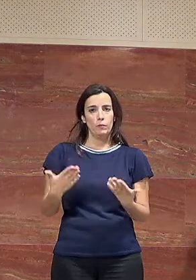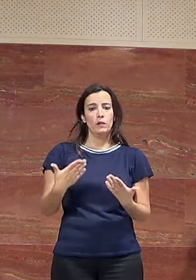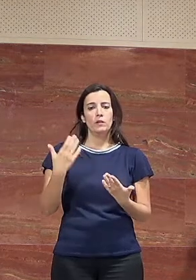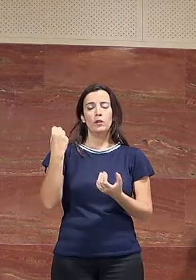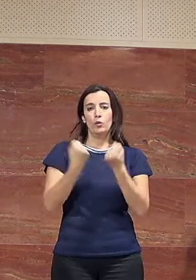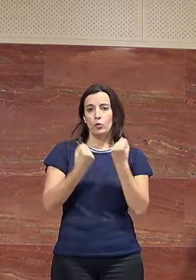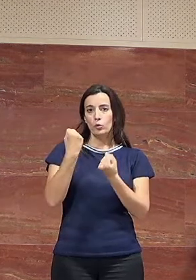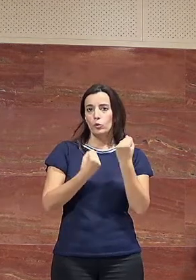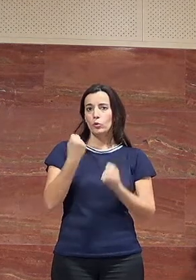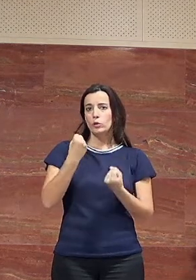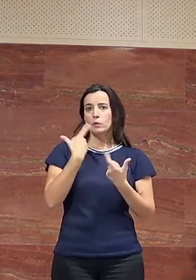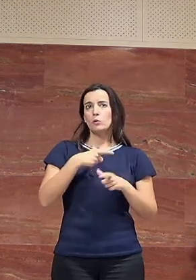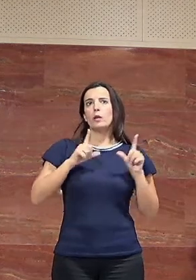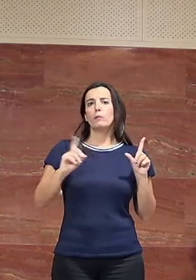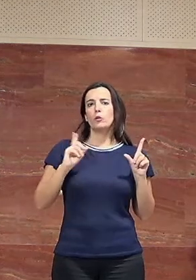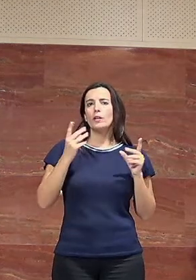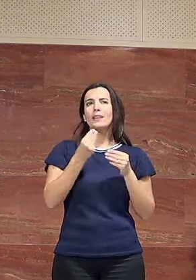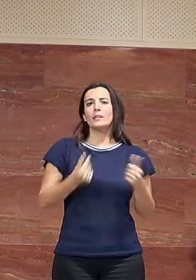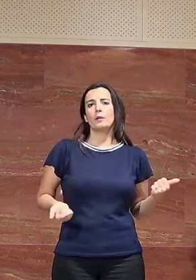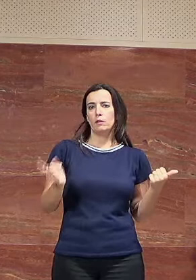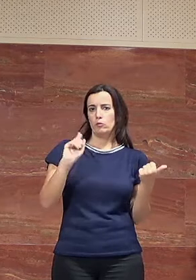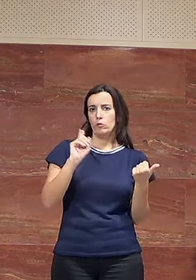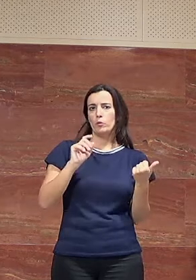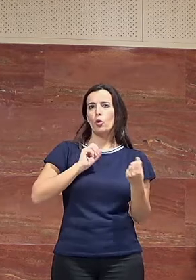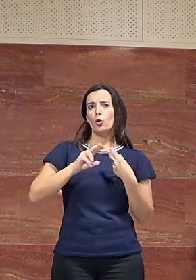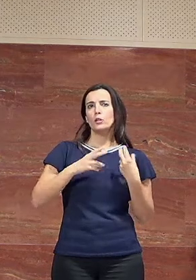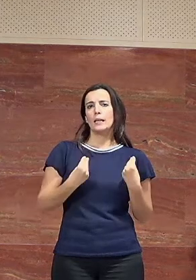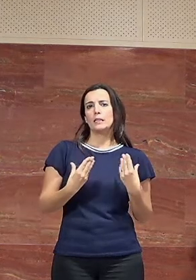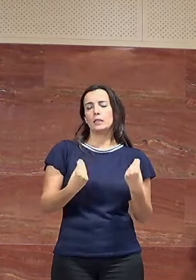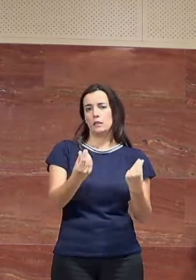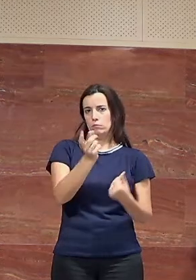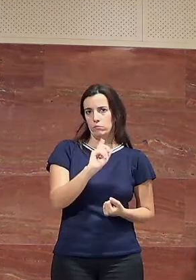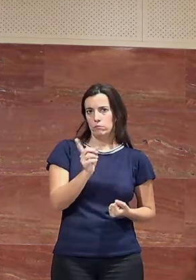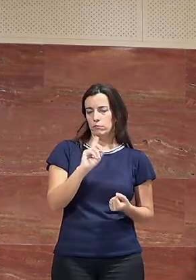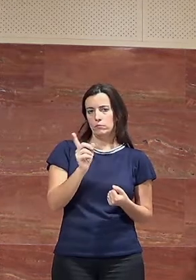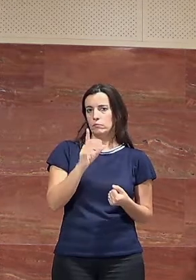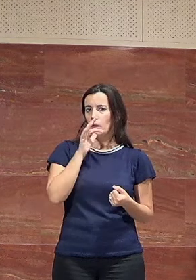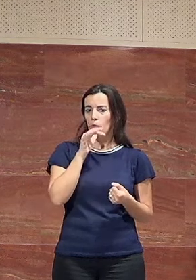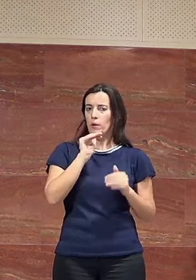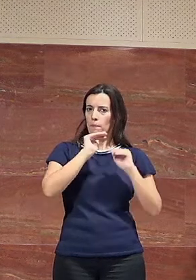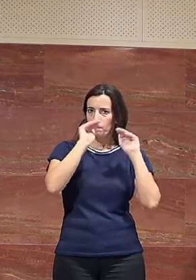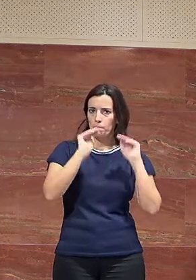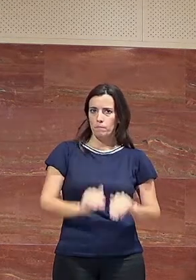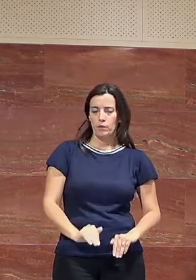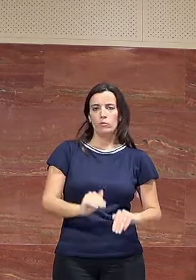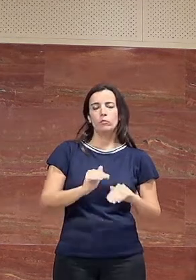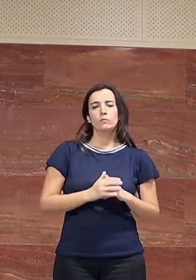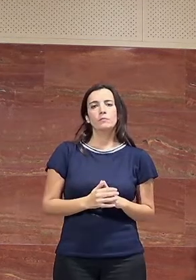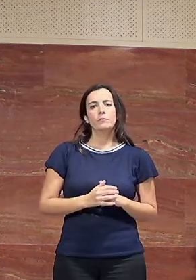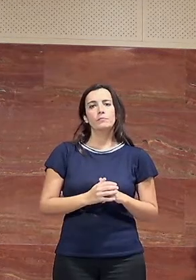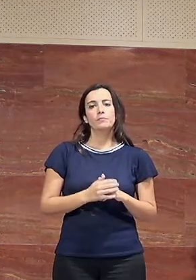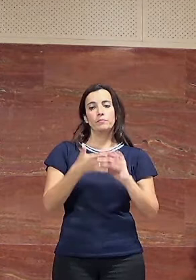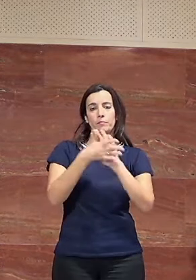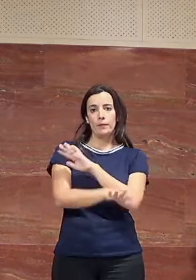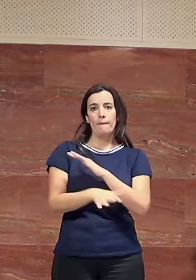el protagonismo, no que desaparezca en muchos casos, sino que pierda ese protagonismo que se le ha dado de forma desproporcionada en los últimos años. De manera